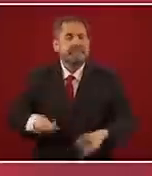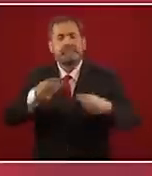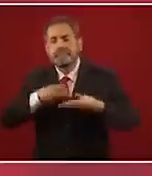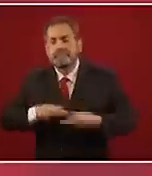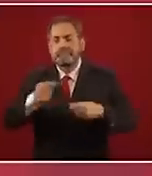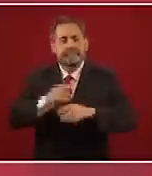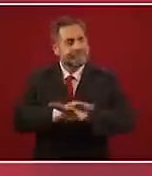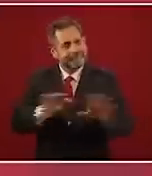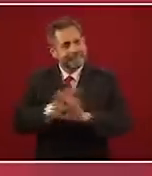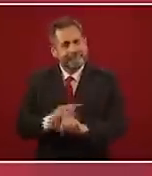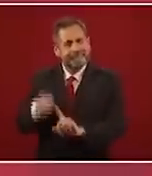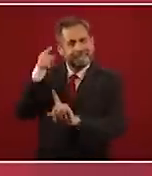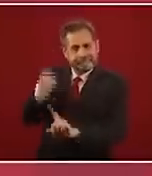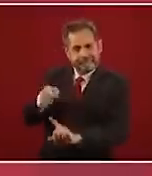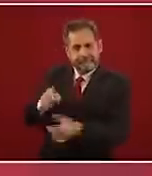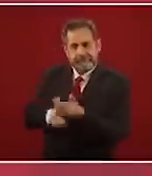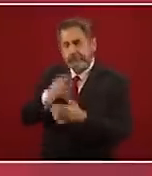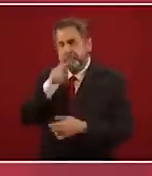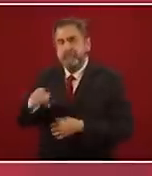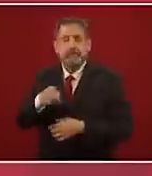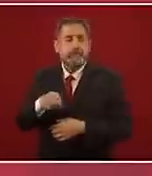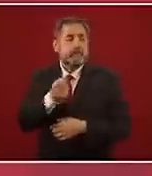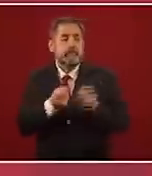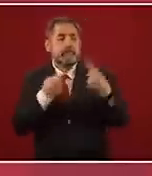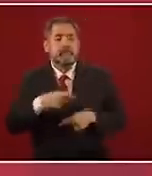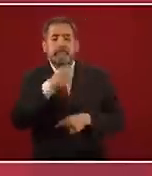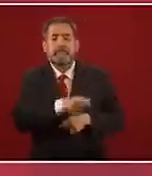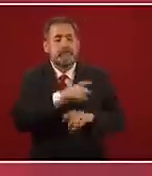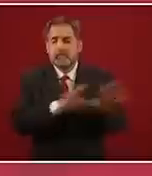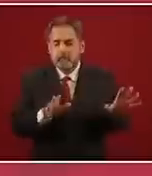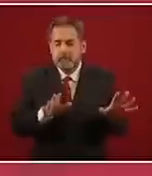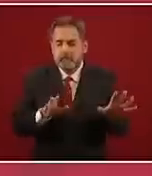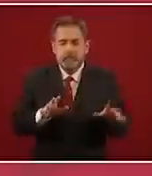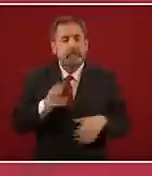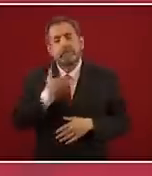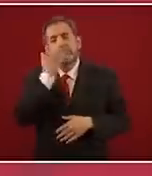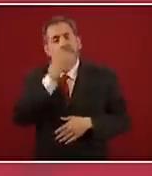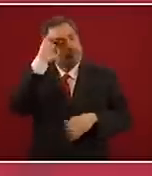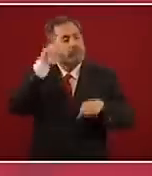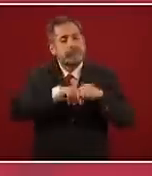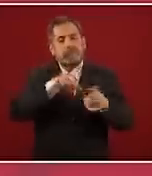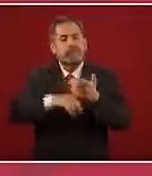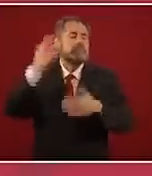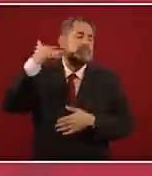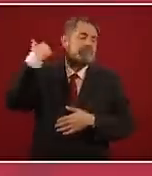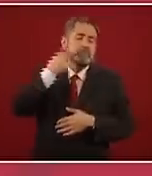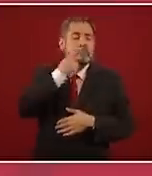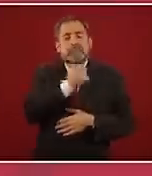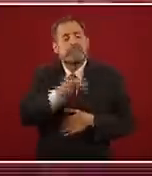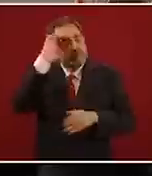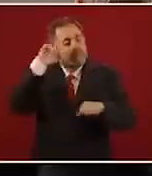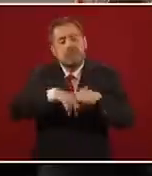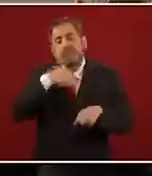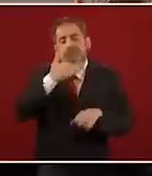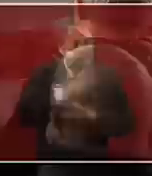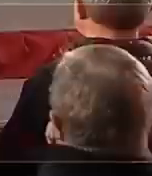privados sobre los públicos no son caprichos de personas y tampoco es un fenómeno cultural, como se había dicho en administraciones